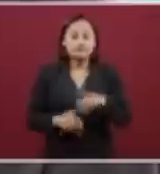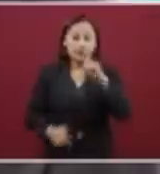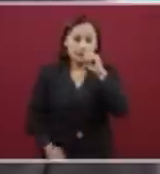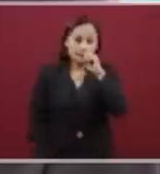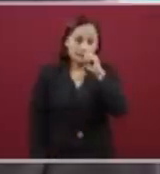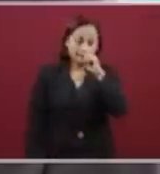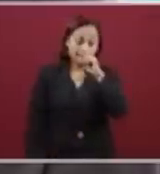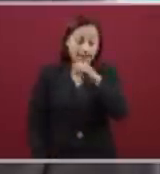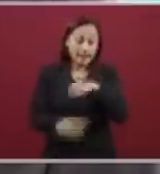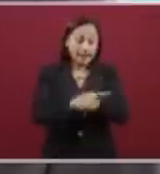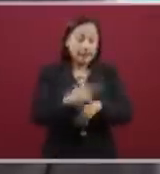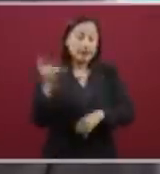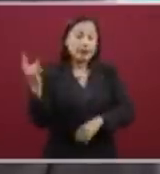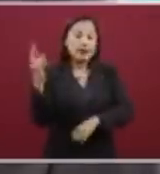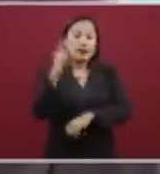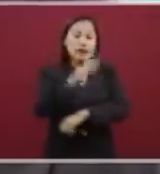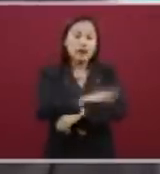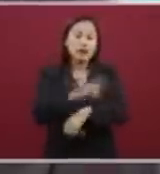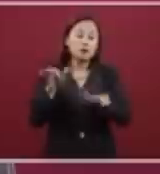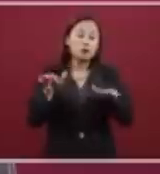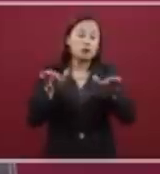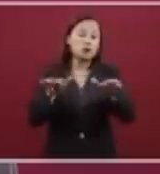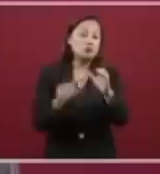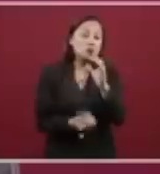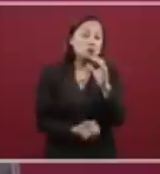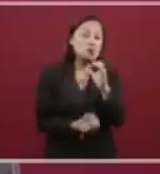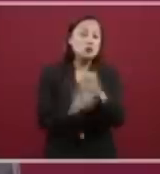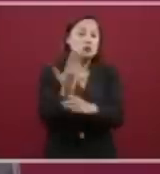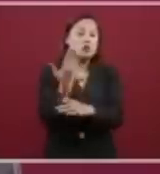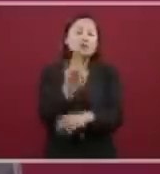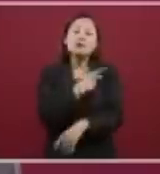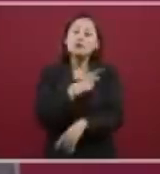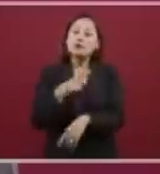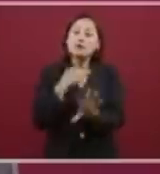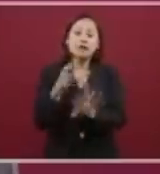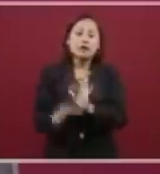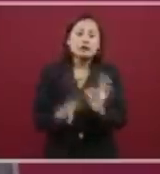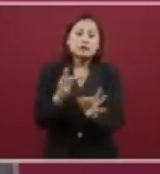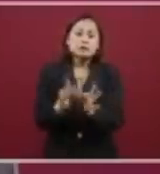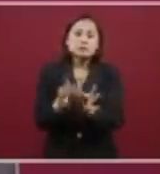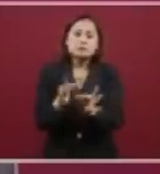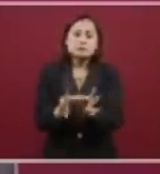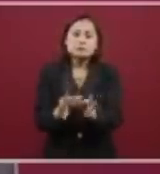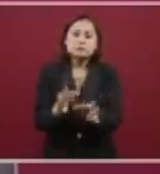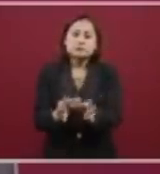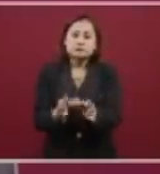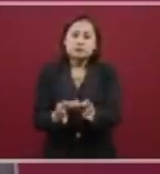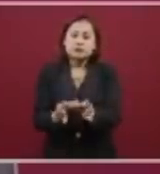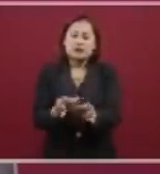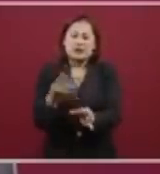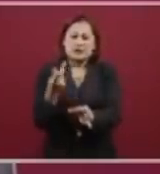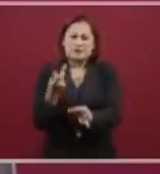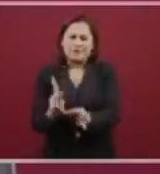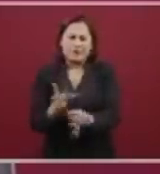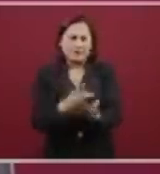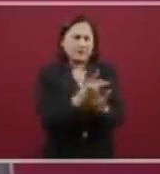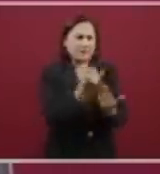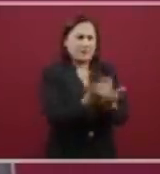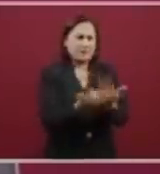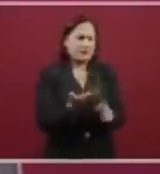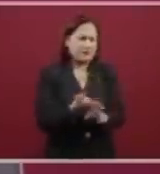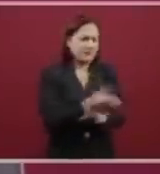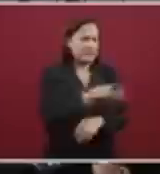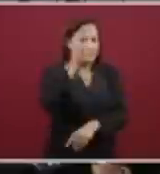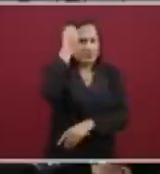funcionar al 100% desde el primer minuto del primer día porcentaje imposible de cumplir al inicio de un